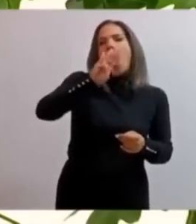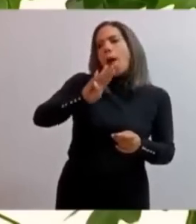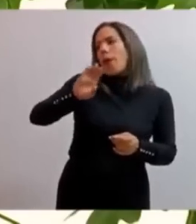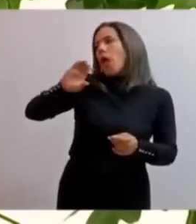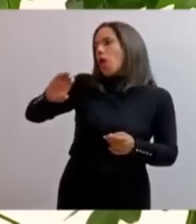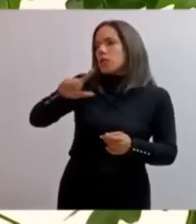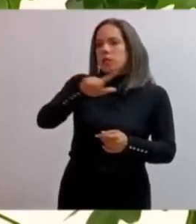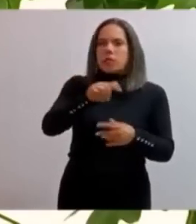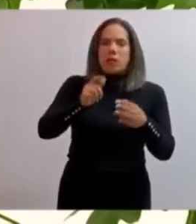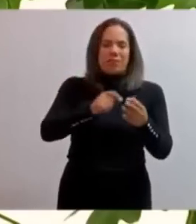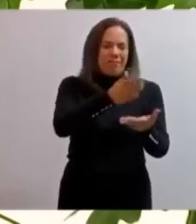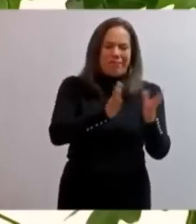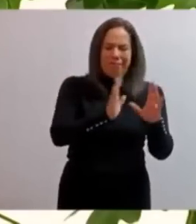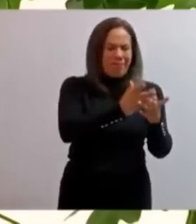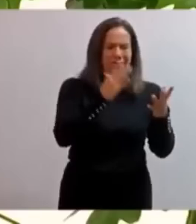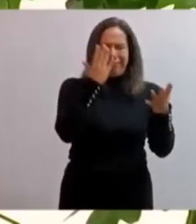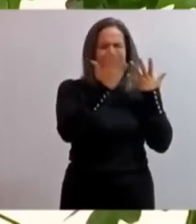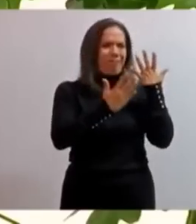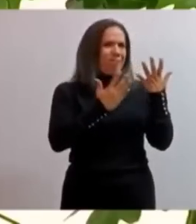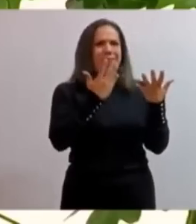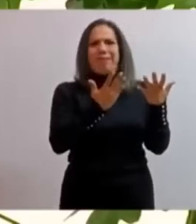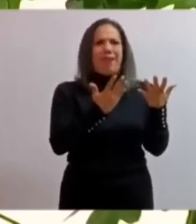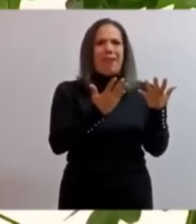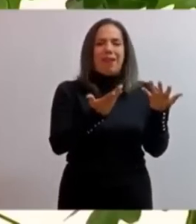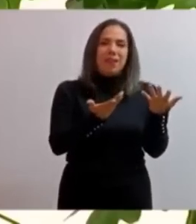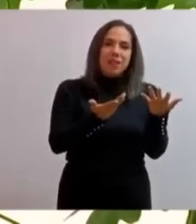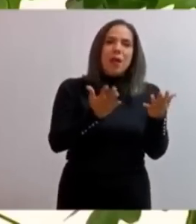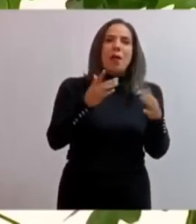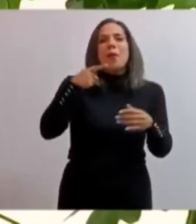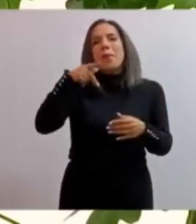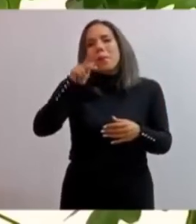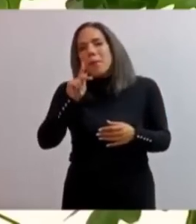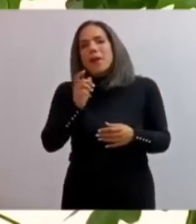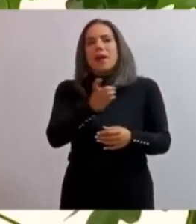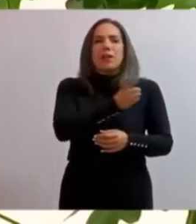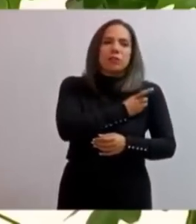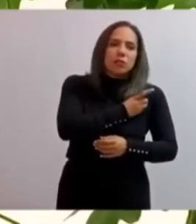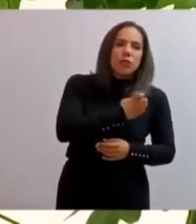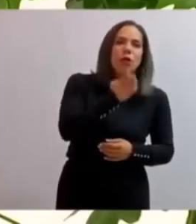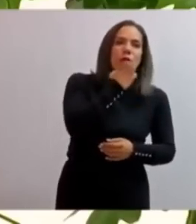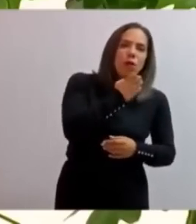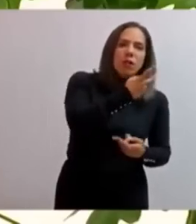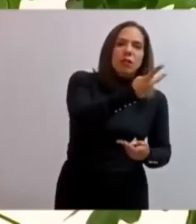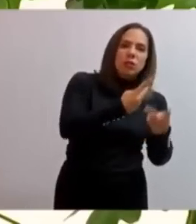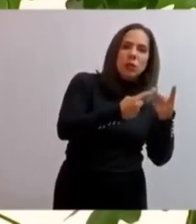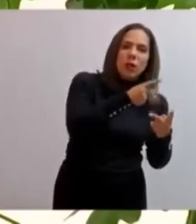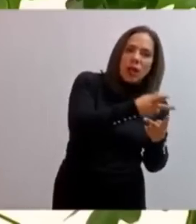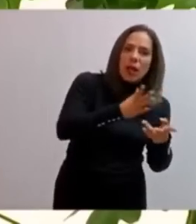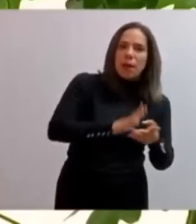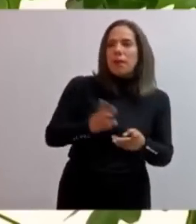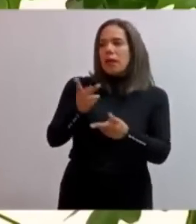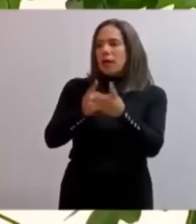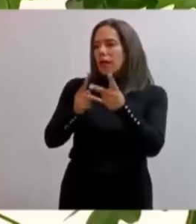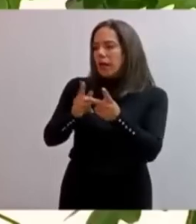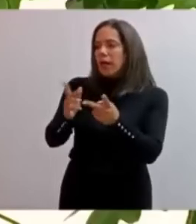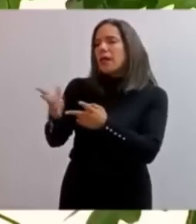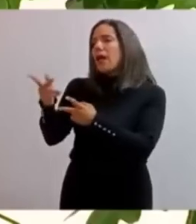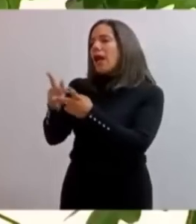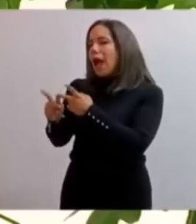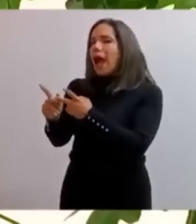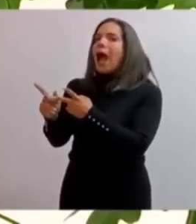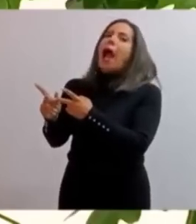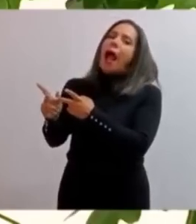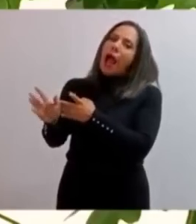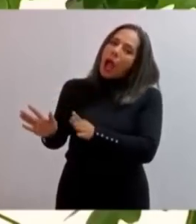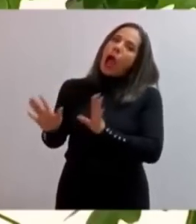versión C. Cosas que solo la escuela puede decir, por ejemplo, cuántos niños vienen de la misma comunidad, cuántos provienen de